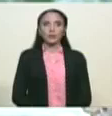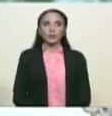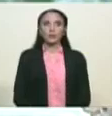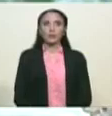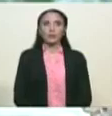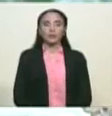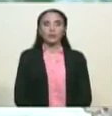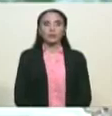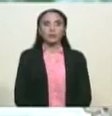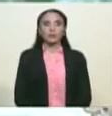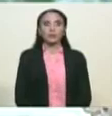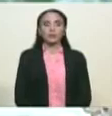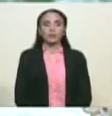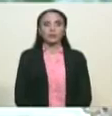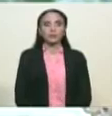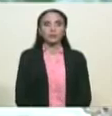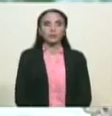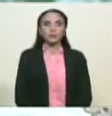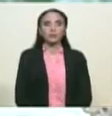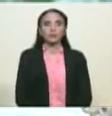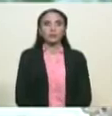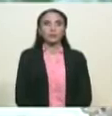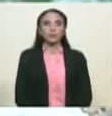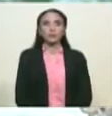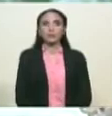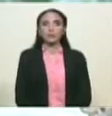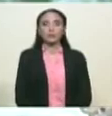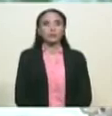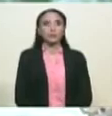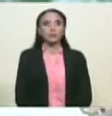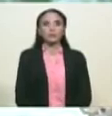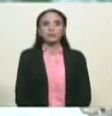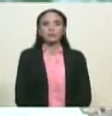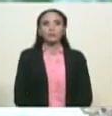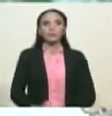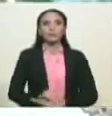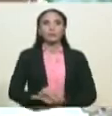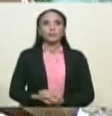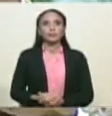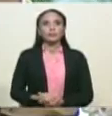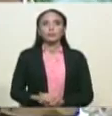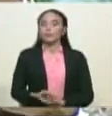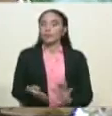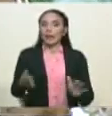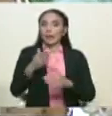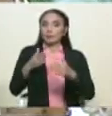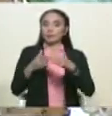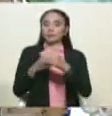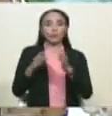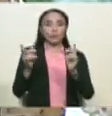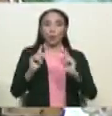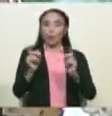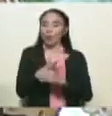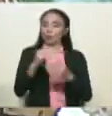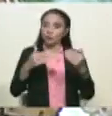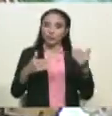hay que olvidar que hace un año en esta época estábamos en plena guerra guarimbera y nada nos detuvo.